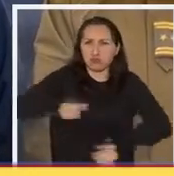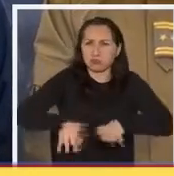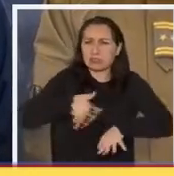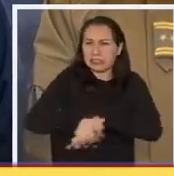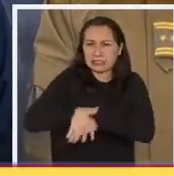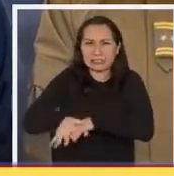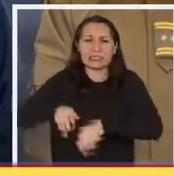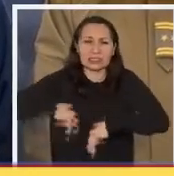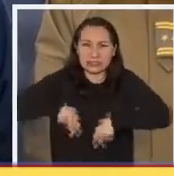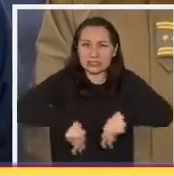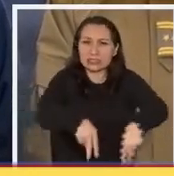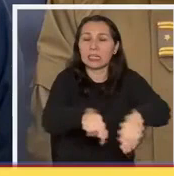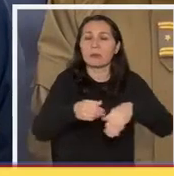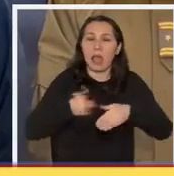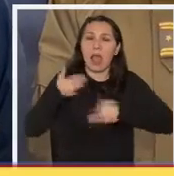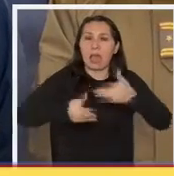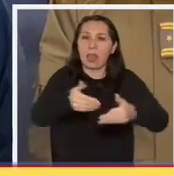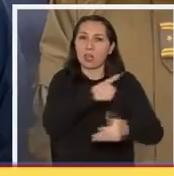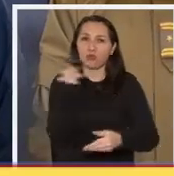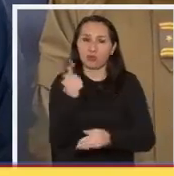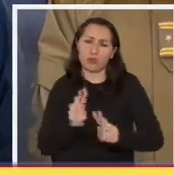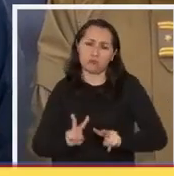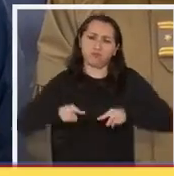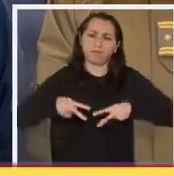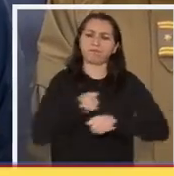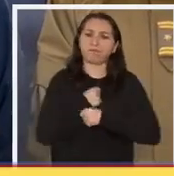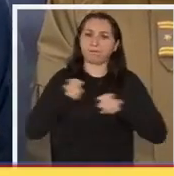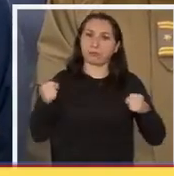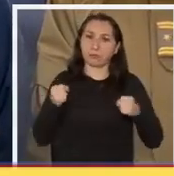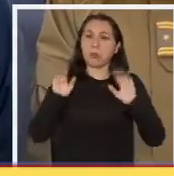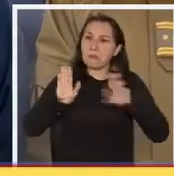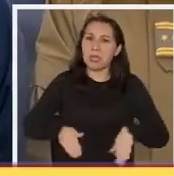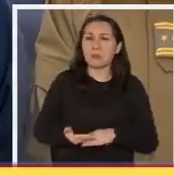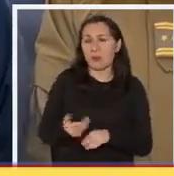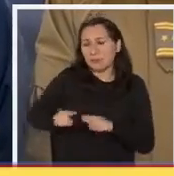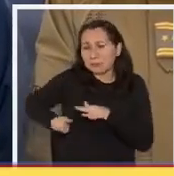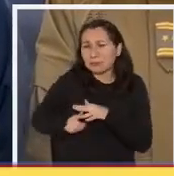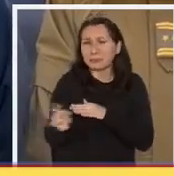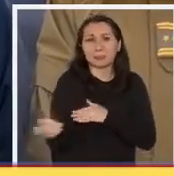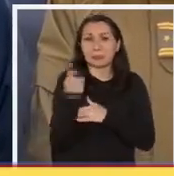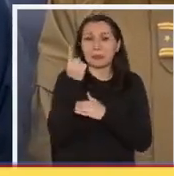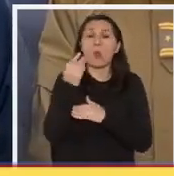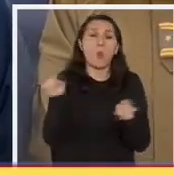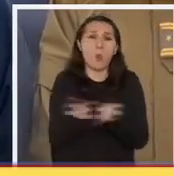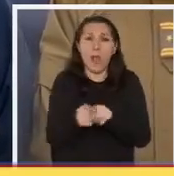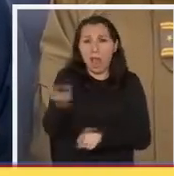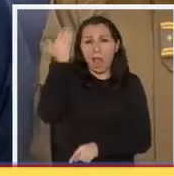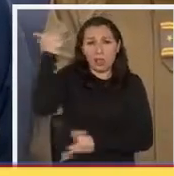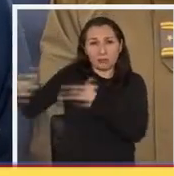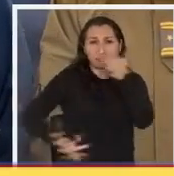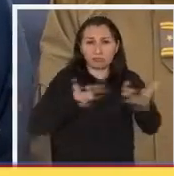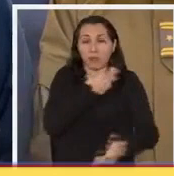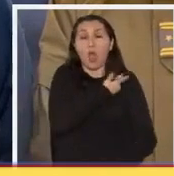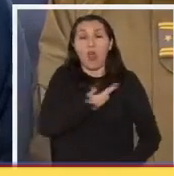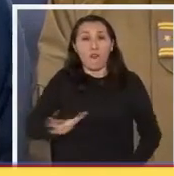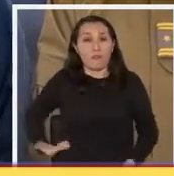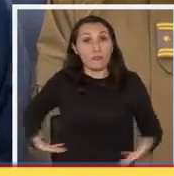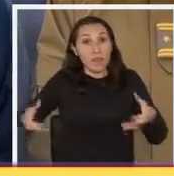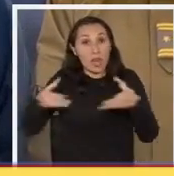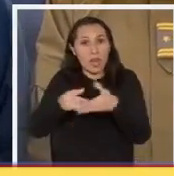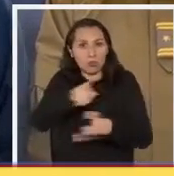barro, para poder sacar adelante y ponernos todos de pie. Como lo hemos hecho desde un principio y como lo hicimos durante los incendios desde el gobierno, vamos a